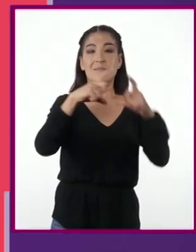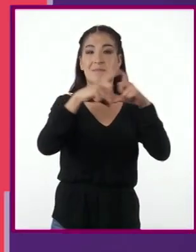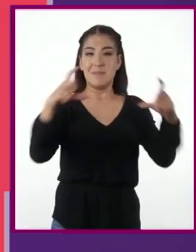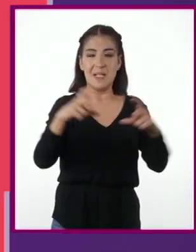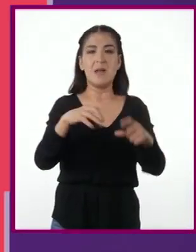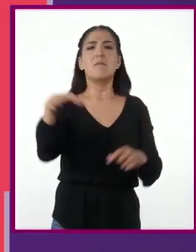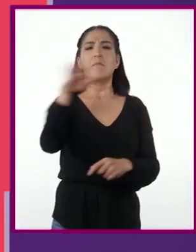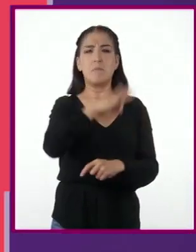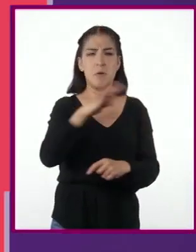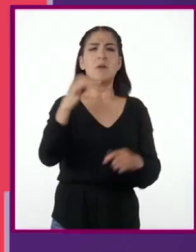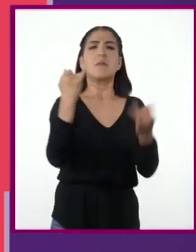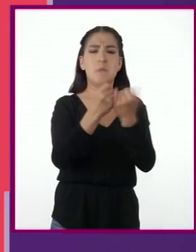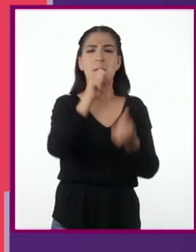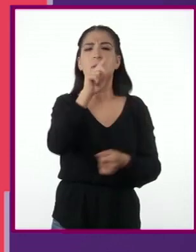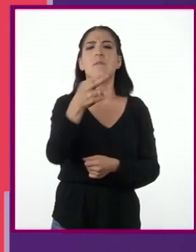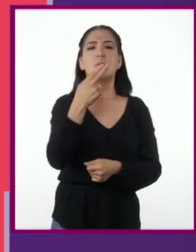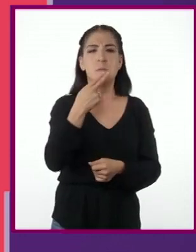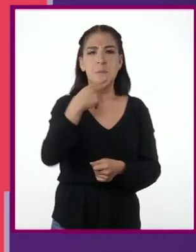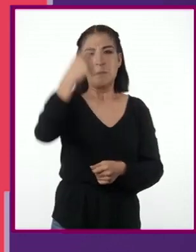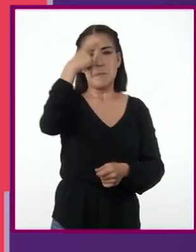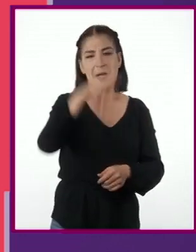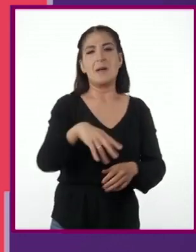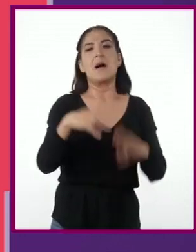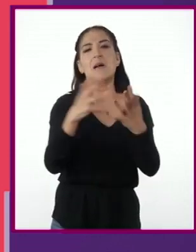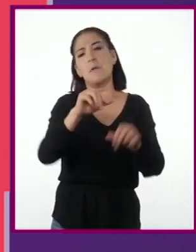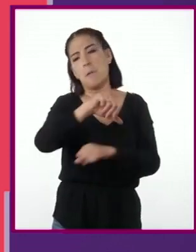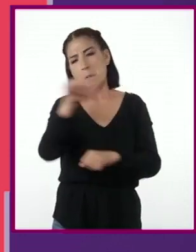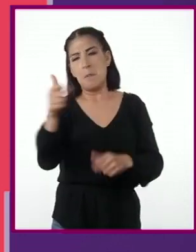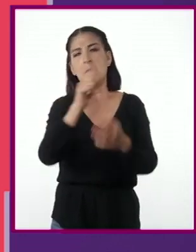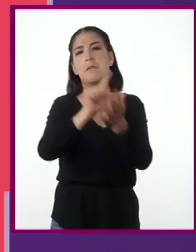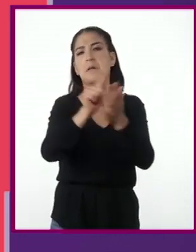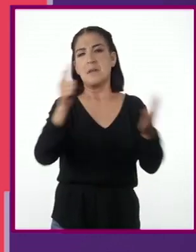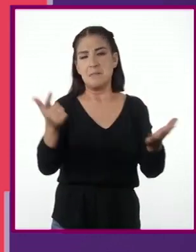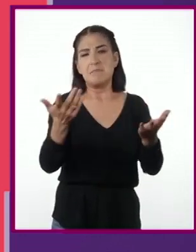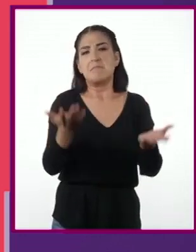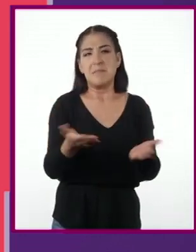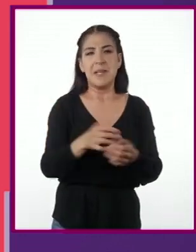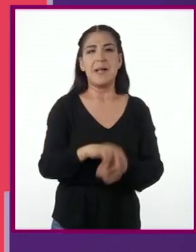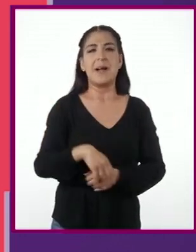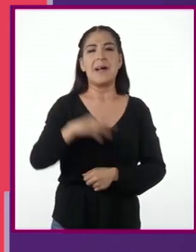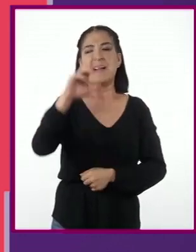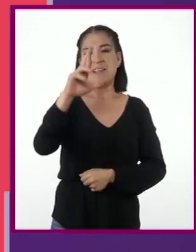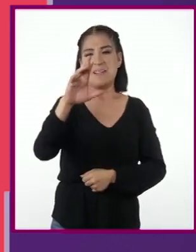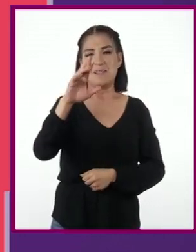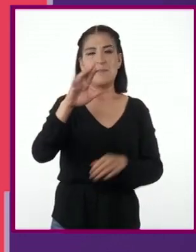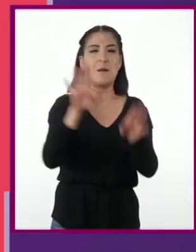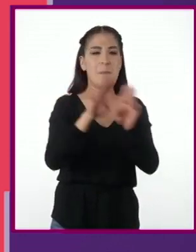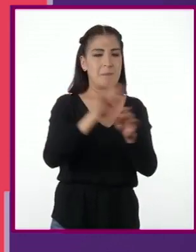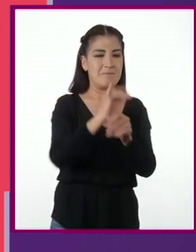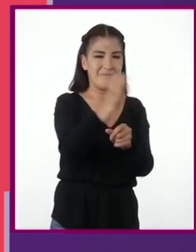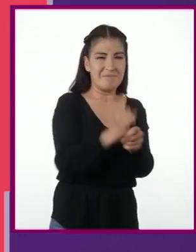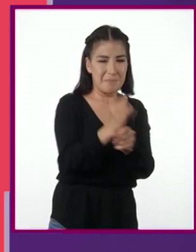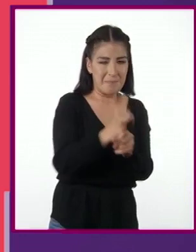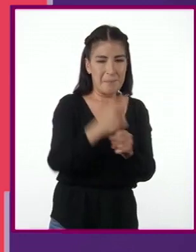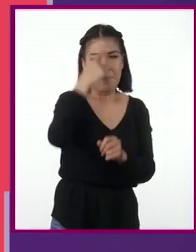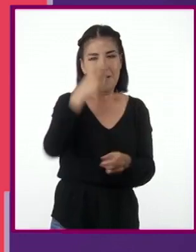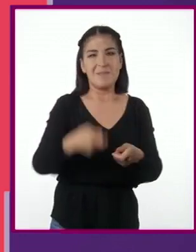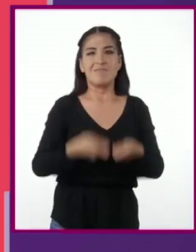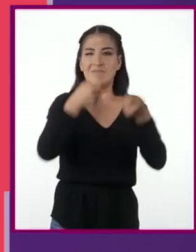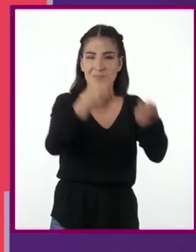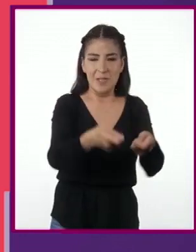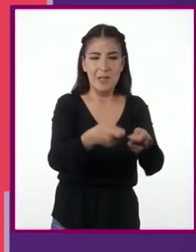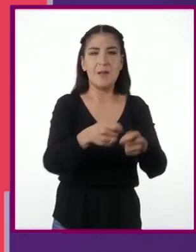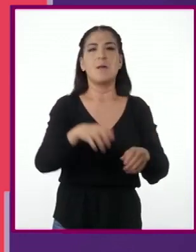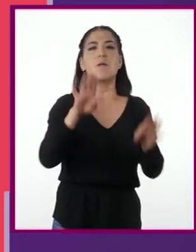ser igualmente útiles para elaborar otros textos, como reportes de investigación,